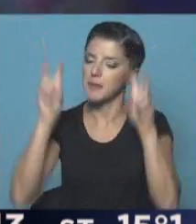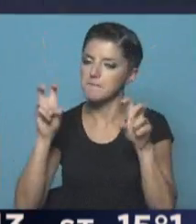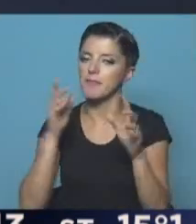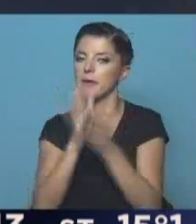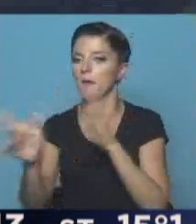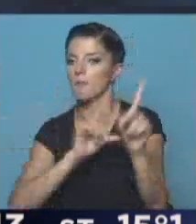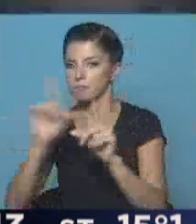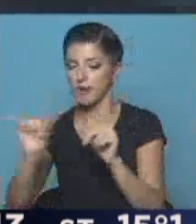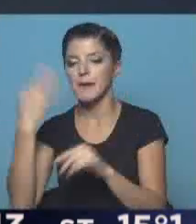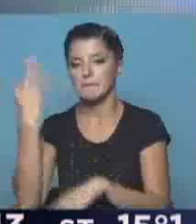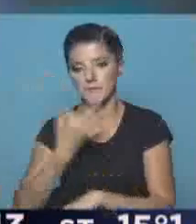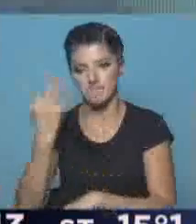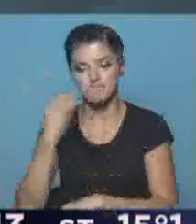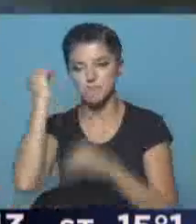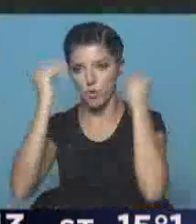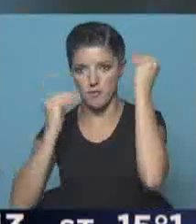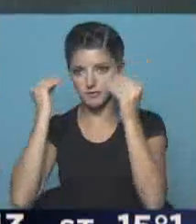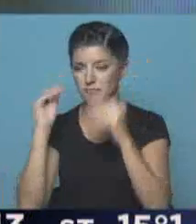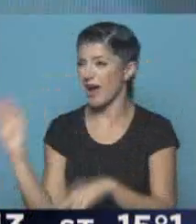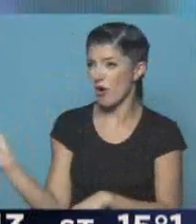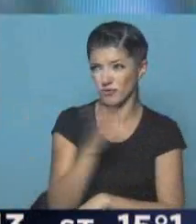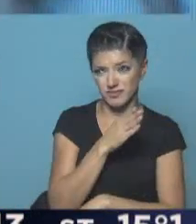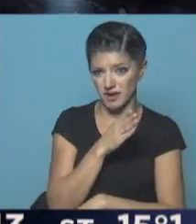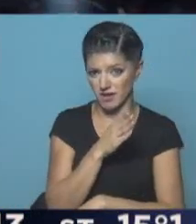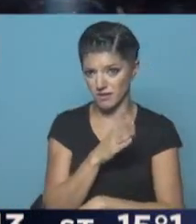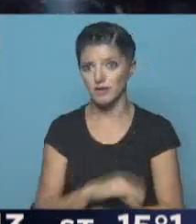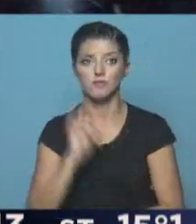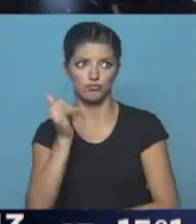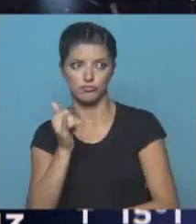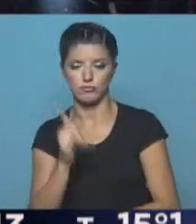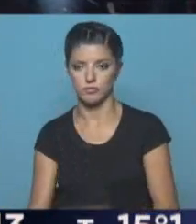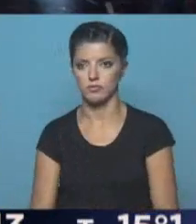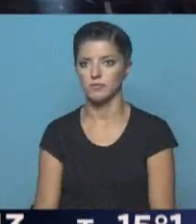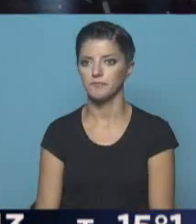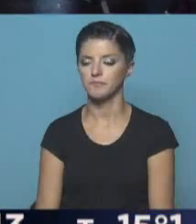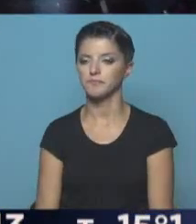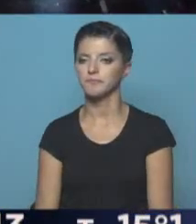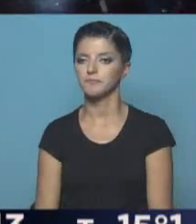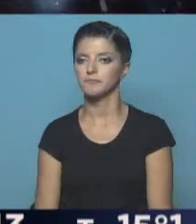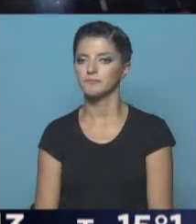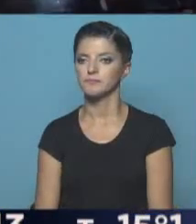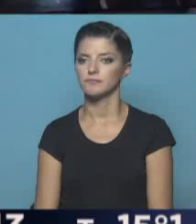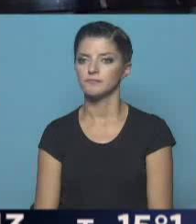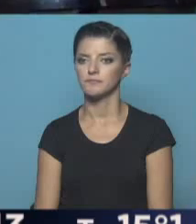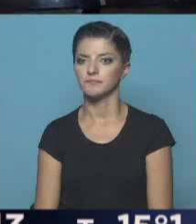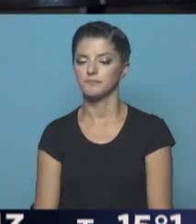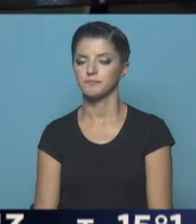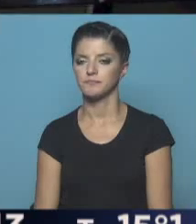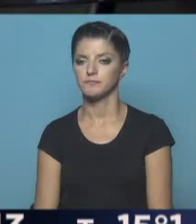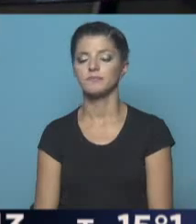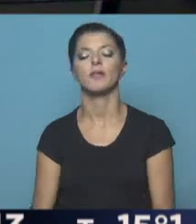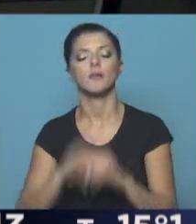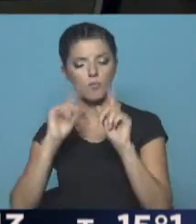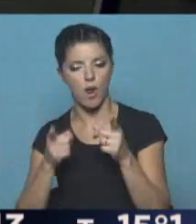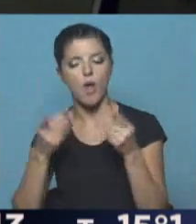realmente es muy preocupante porque va contra toda la legislación. Va contra natura en este sin embargo, lo que opinan muchos, a raíz de,